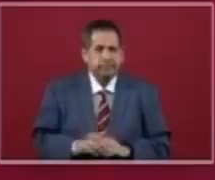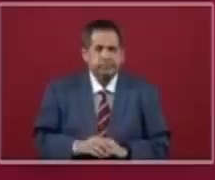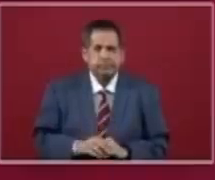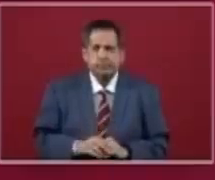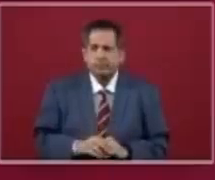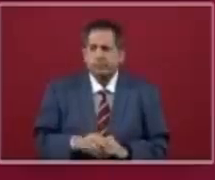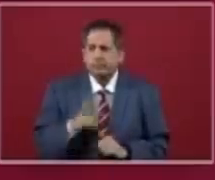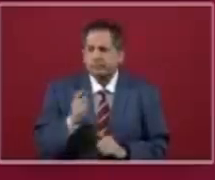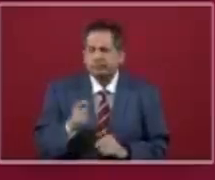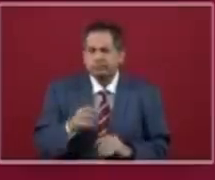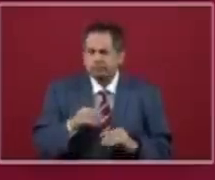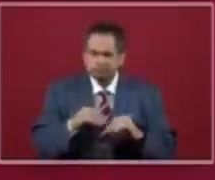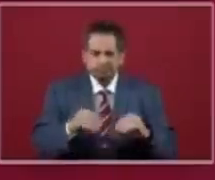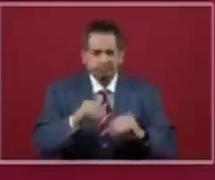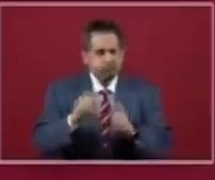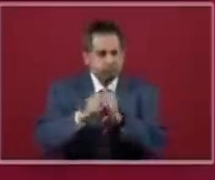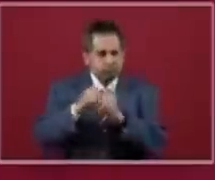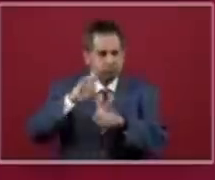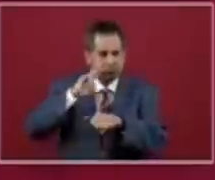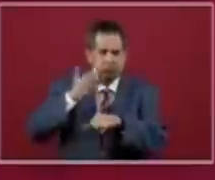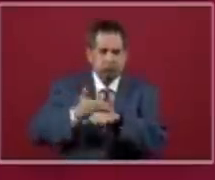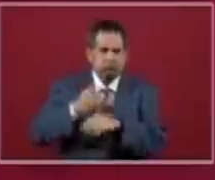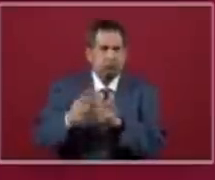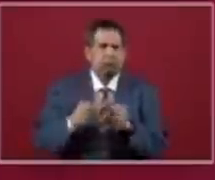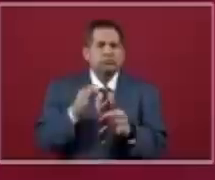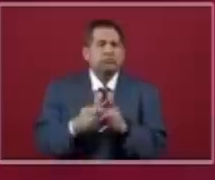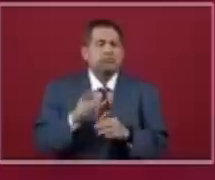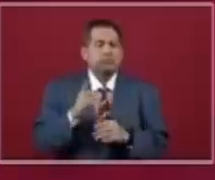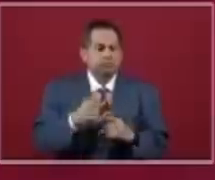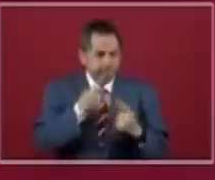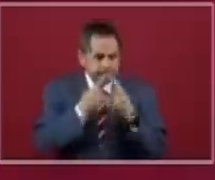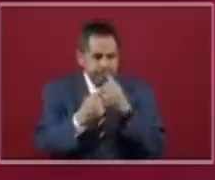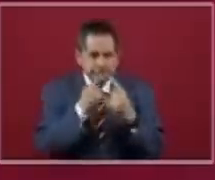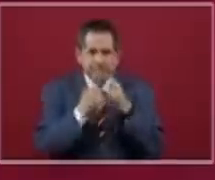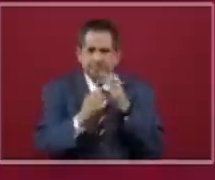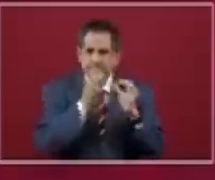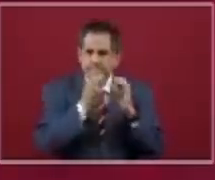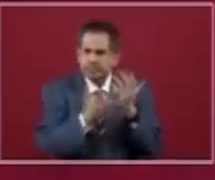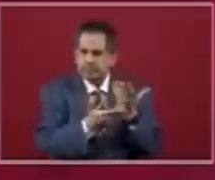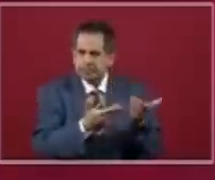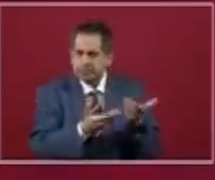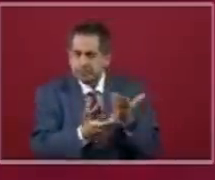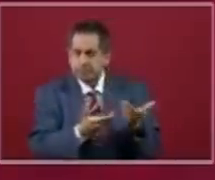de manera responsable, que se dialogue.